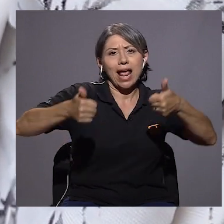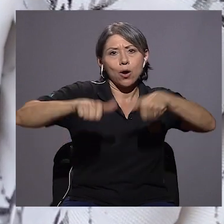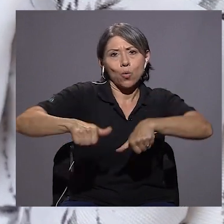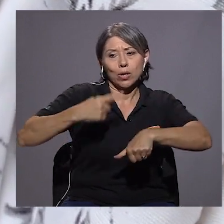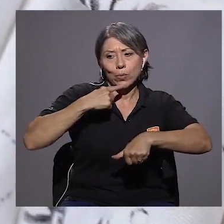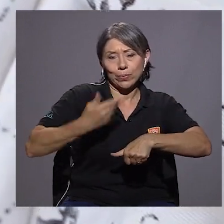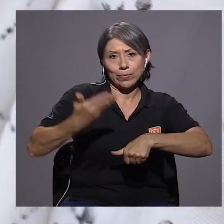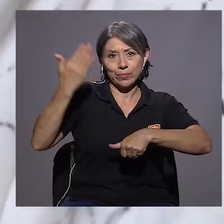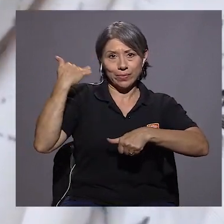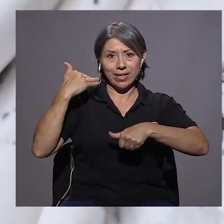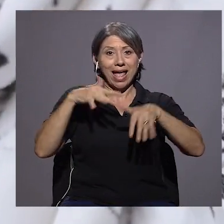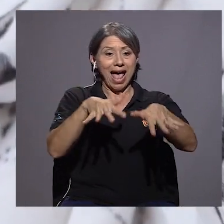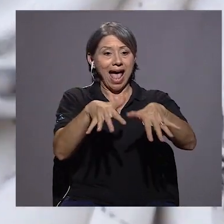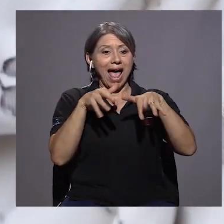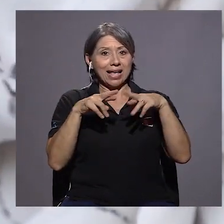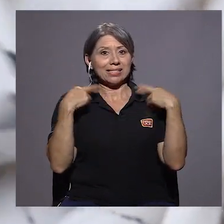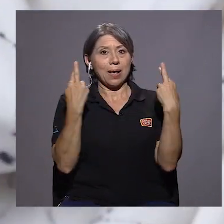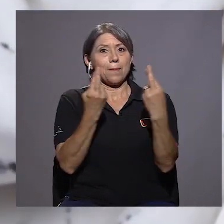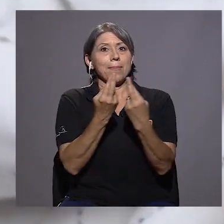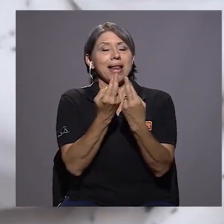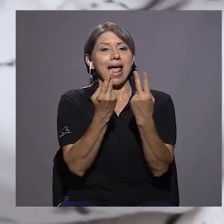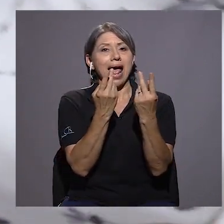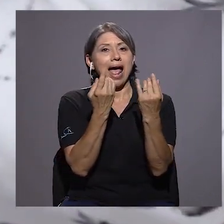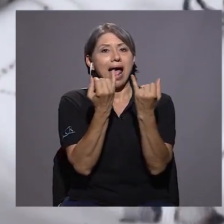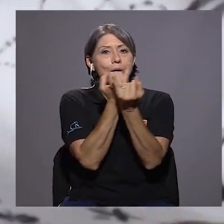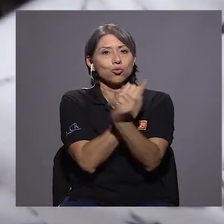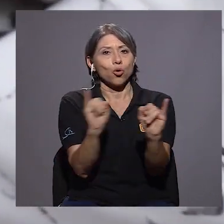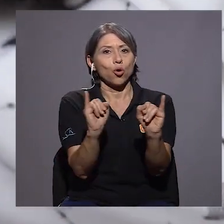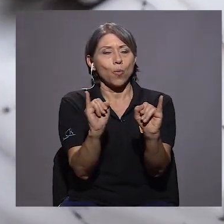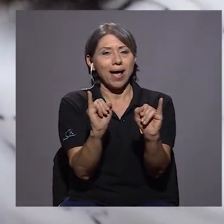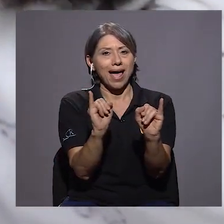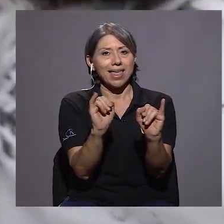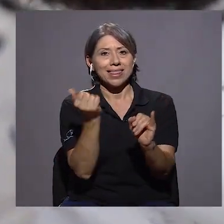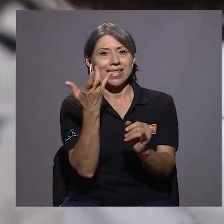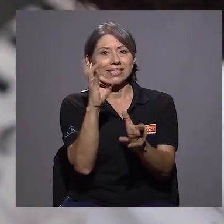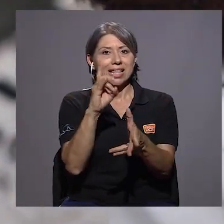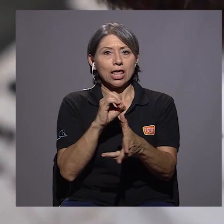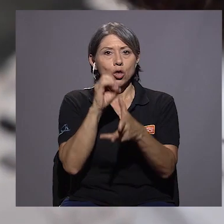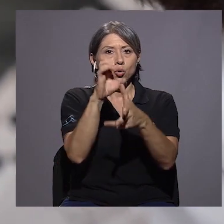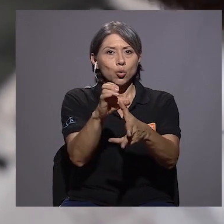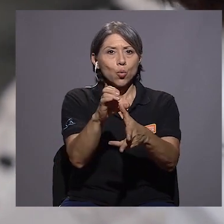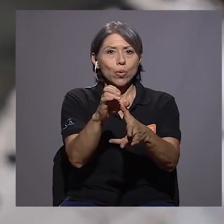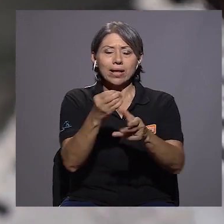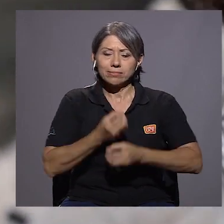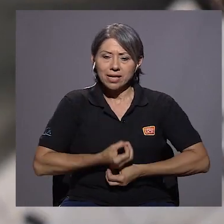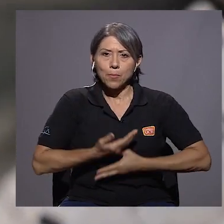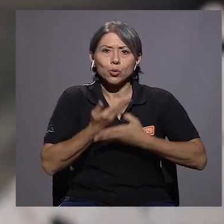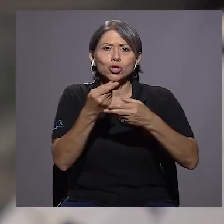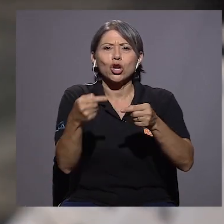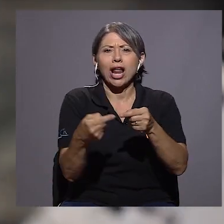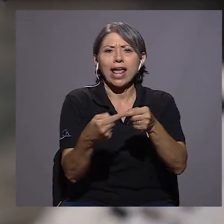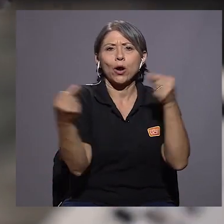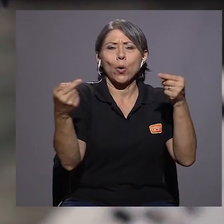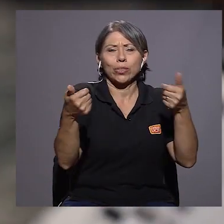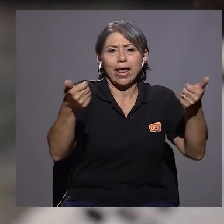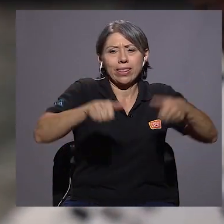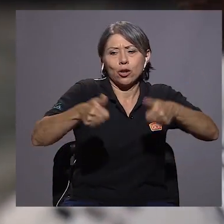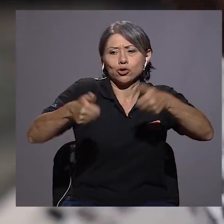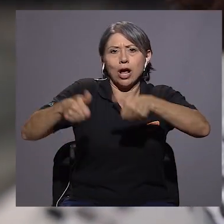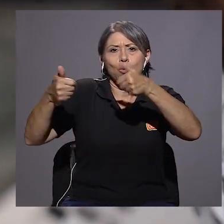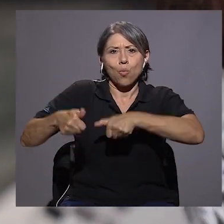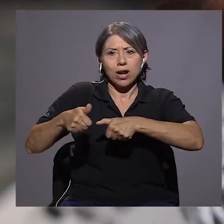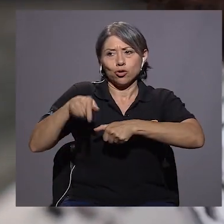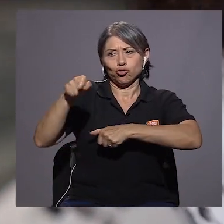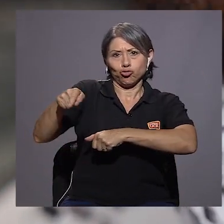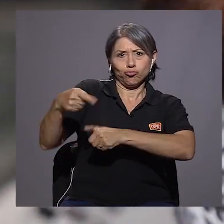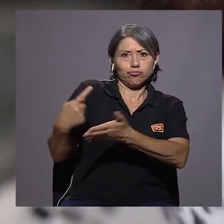En relación al acuerdo anteriormente mencionado, la Asamblea Autónoma 17 de octubre se posiciona en contra de